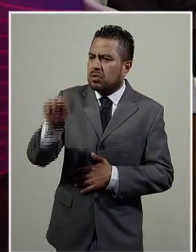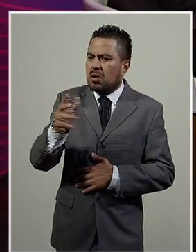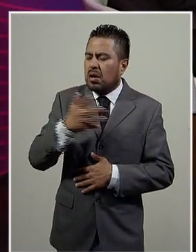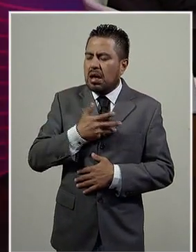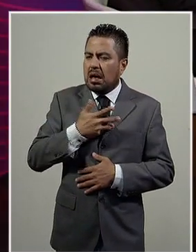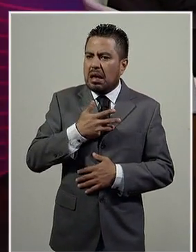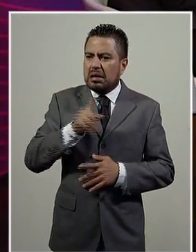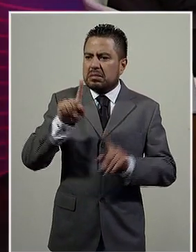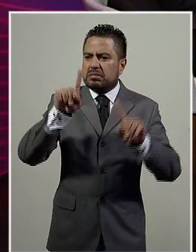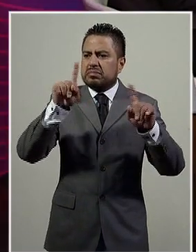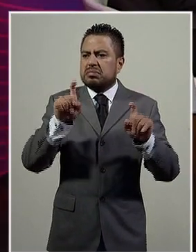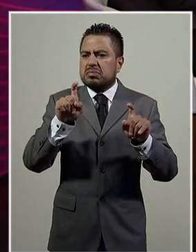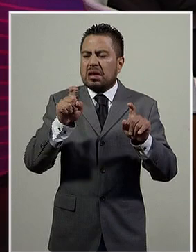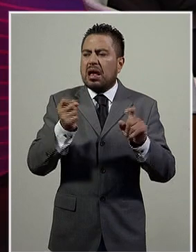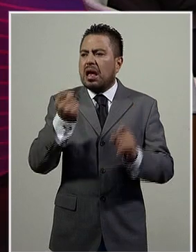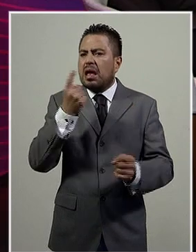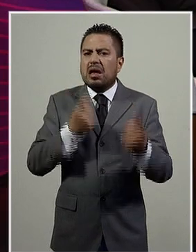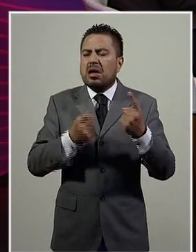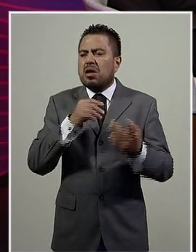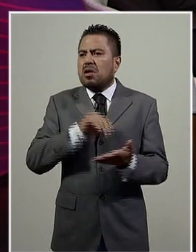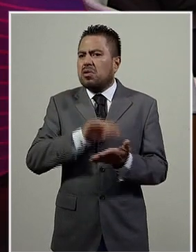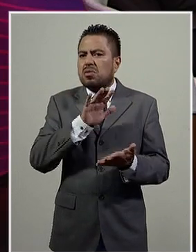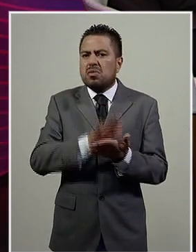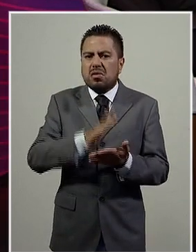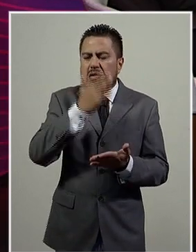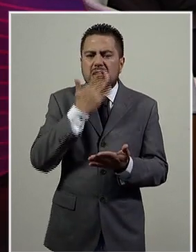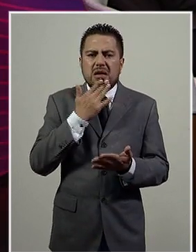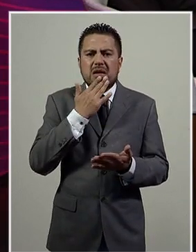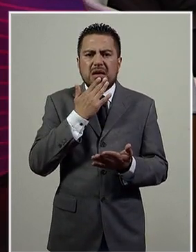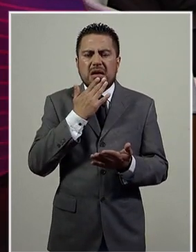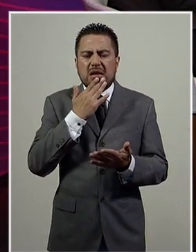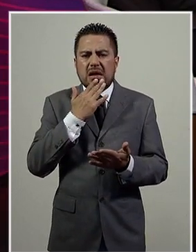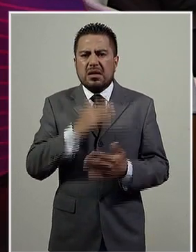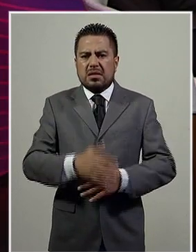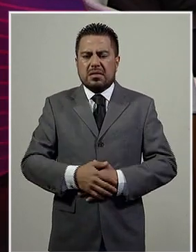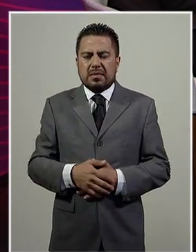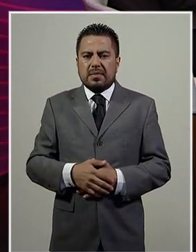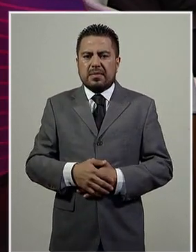diéresis y algunos signos que contiene el